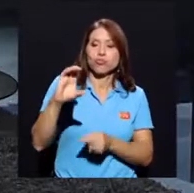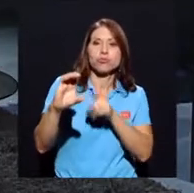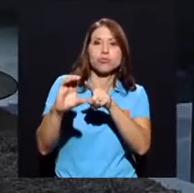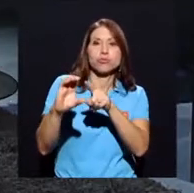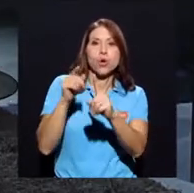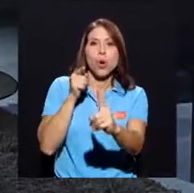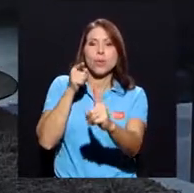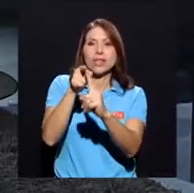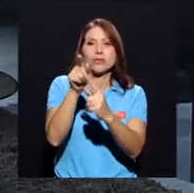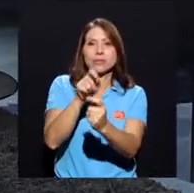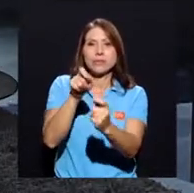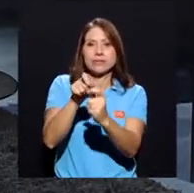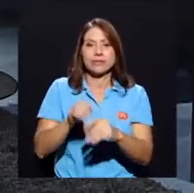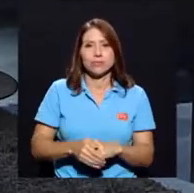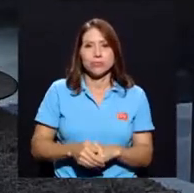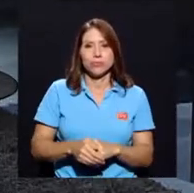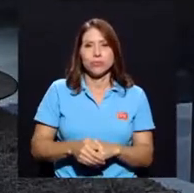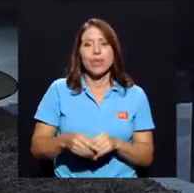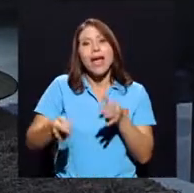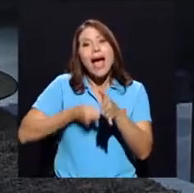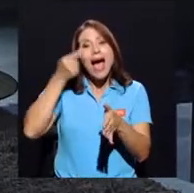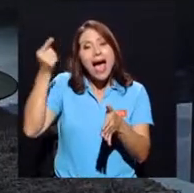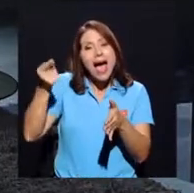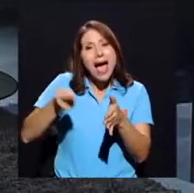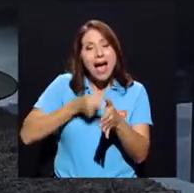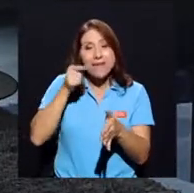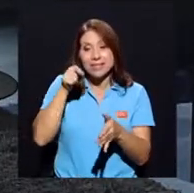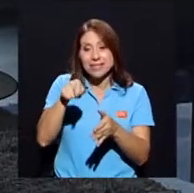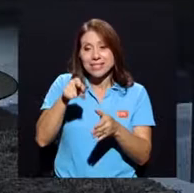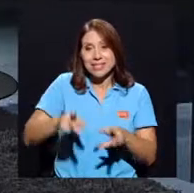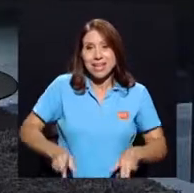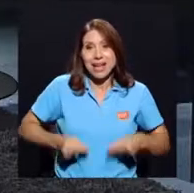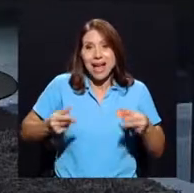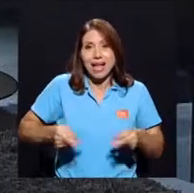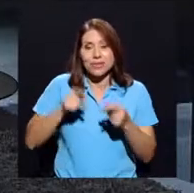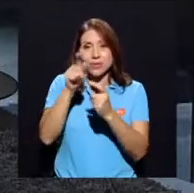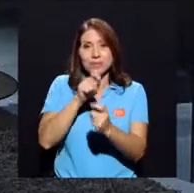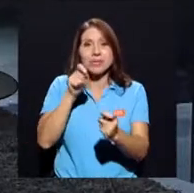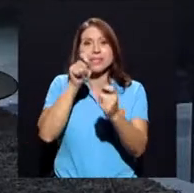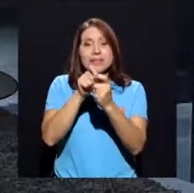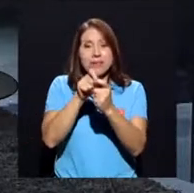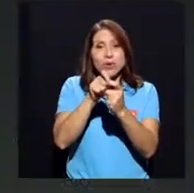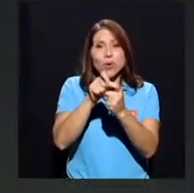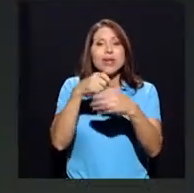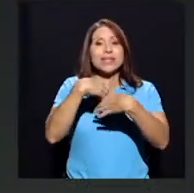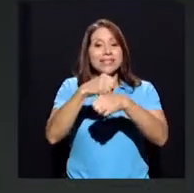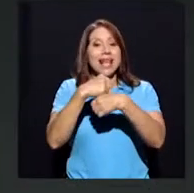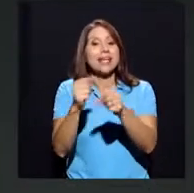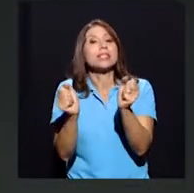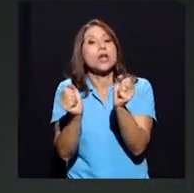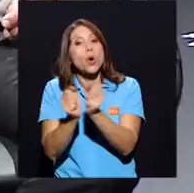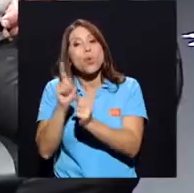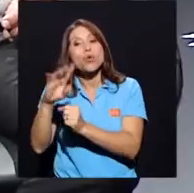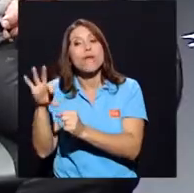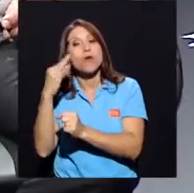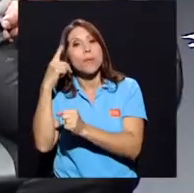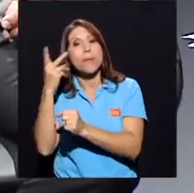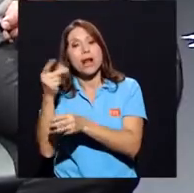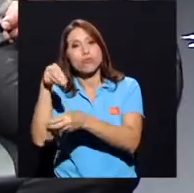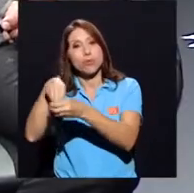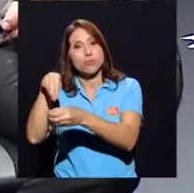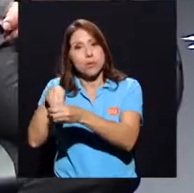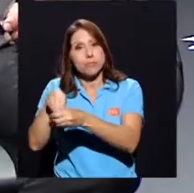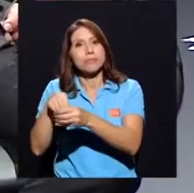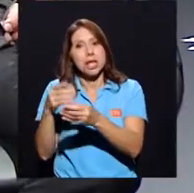que son las menos ese gasto específico se crea como una fuente de ingresos en otras ocasiones que es lo peor